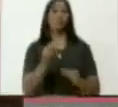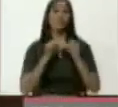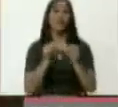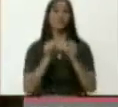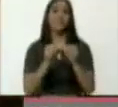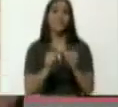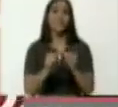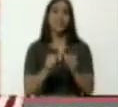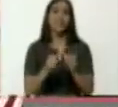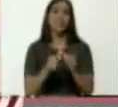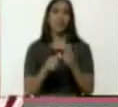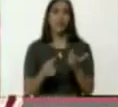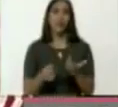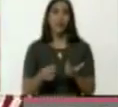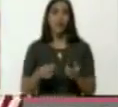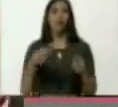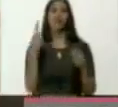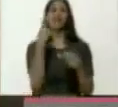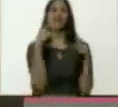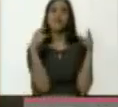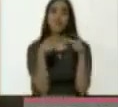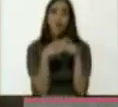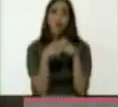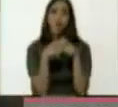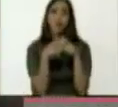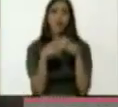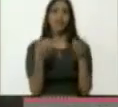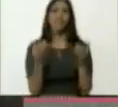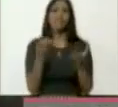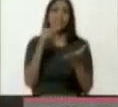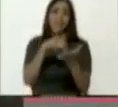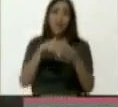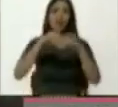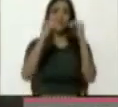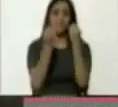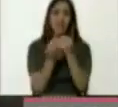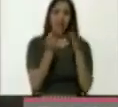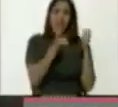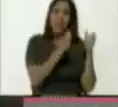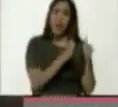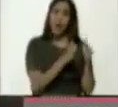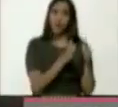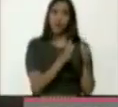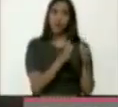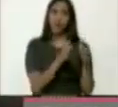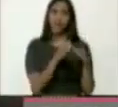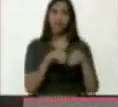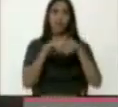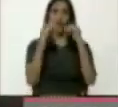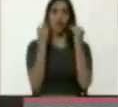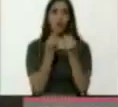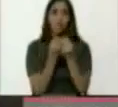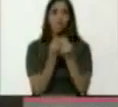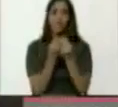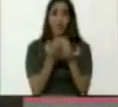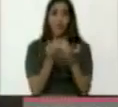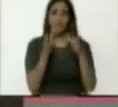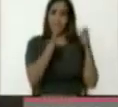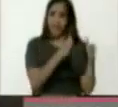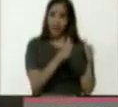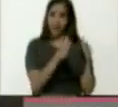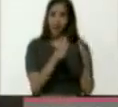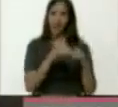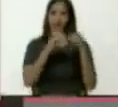de pagar el lobby una reunión. Mire, estar en la oficina de al lado, de la oficina, o sea, en la oficina de al lado, de la